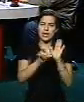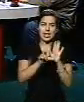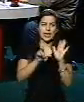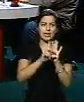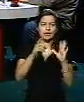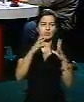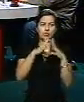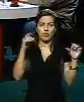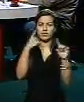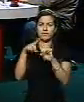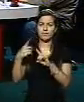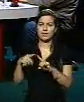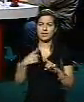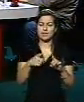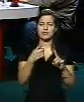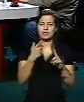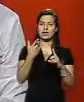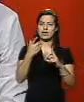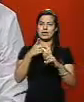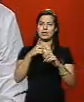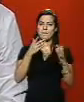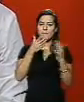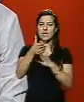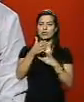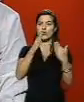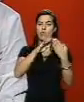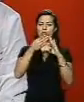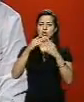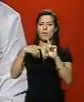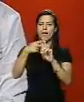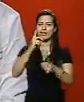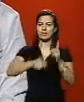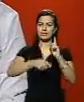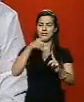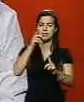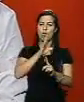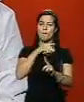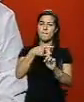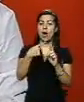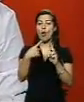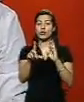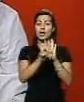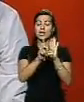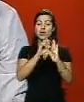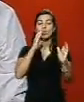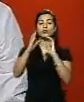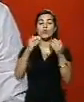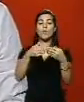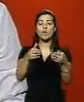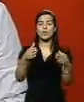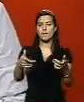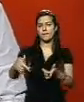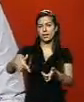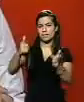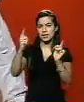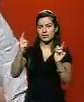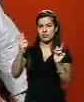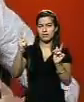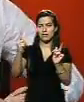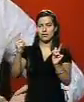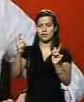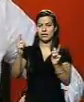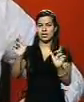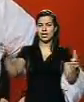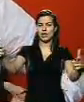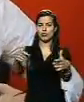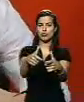comunitarios alternativos y ley de comunicación popular le abre un espacio a un